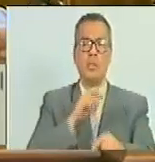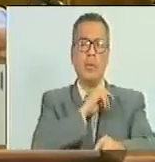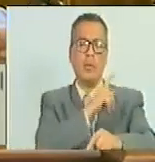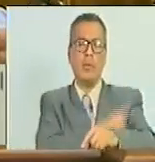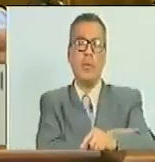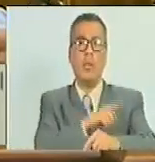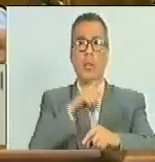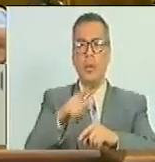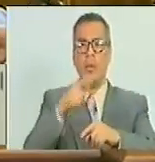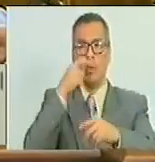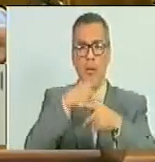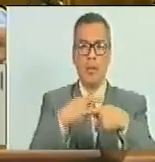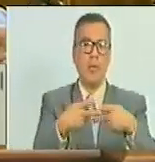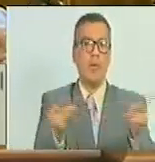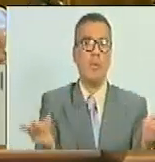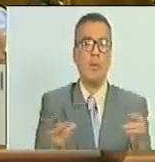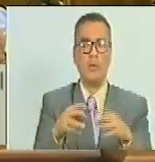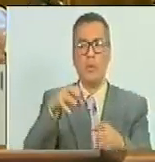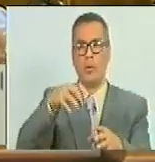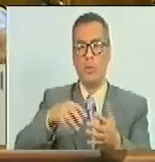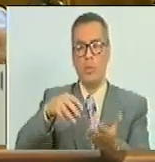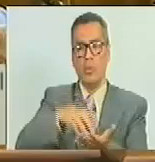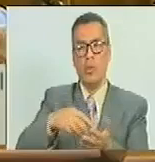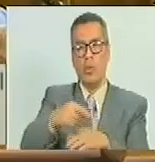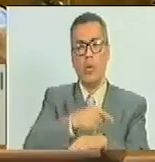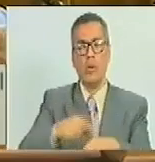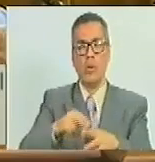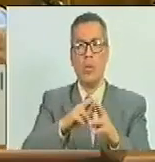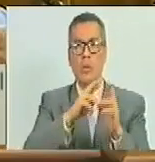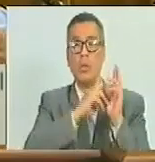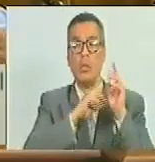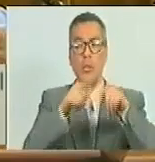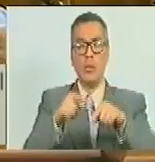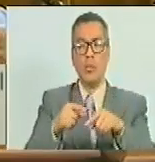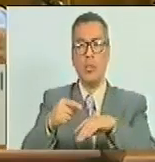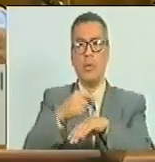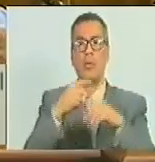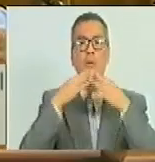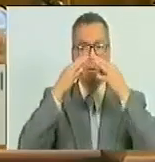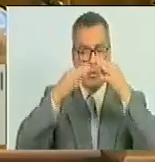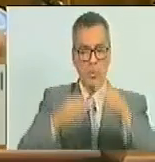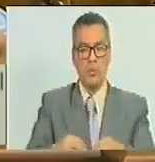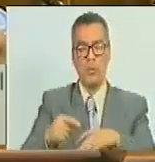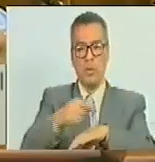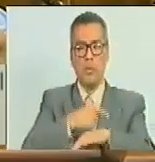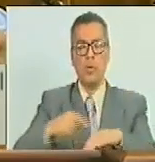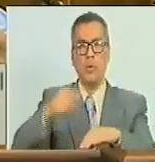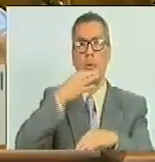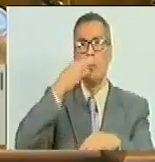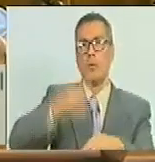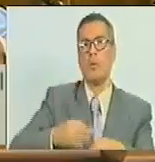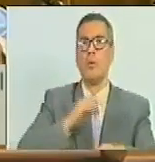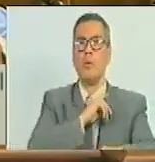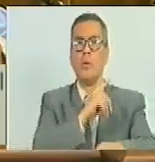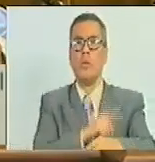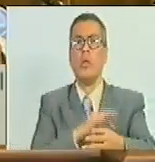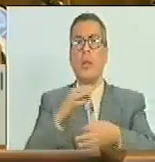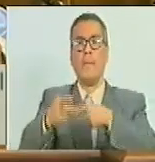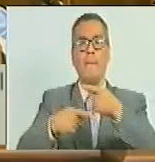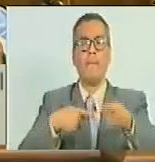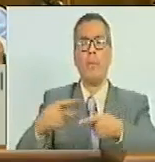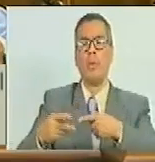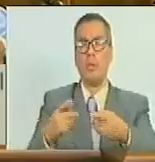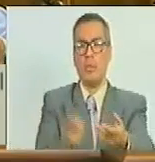públicos del Estado, representó la voluntad del pueblo venezolano y el gobierno bolivariano de fortalecer los lazos